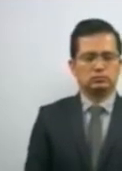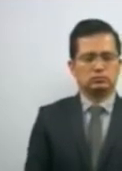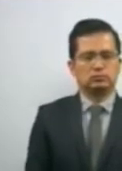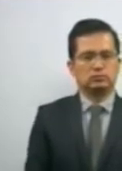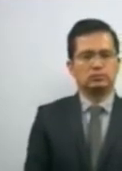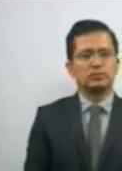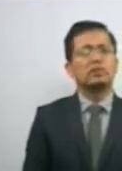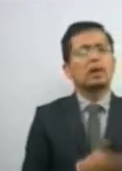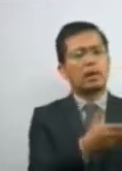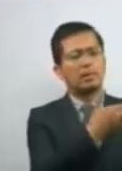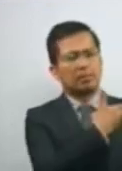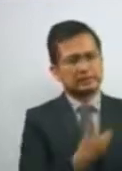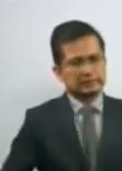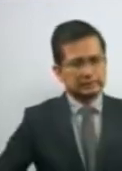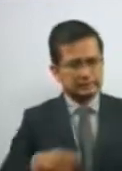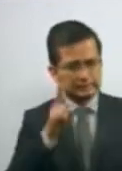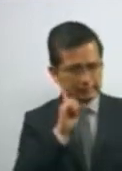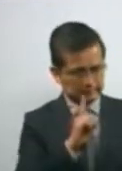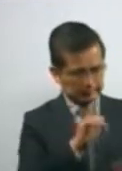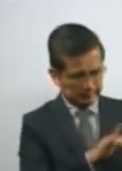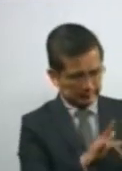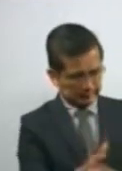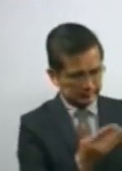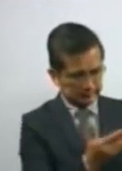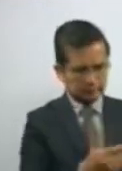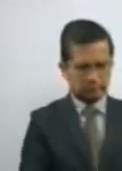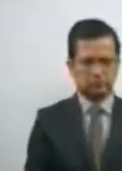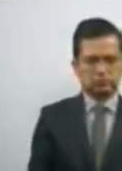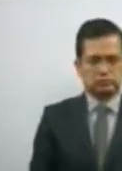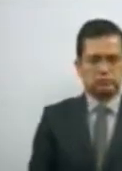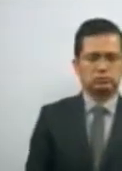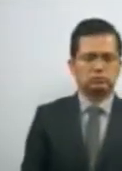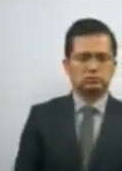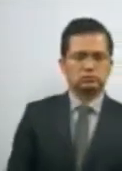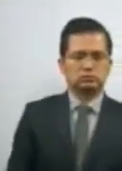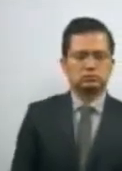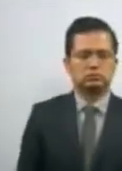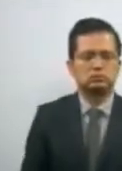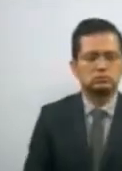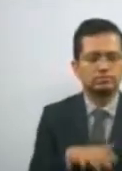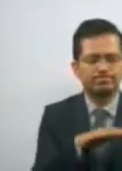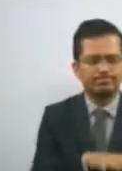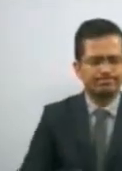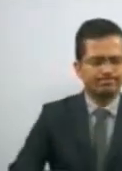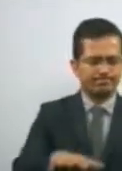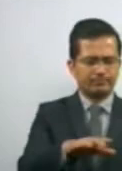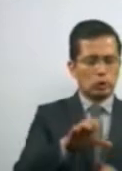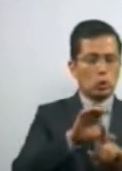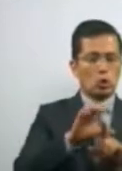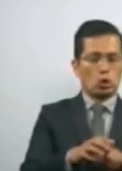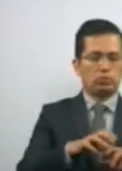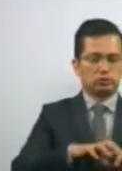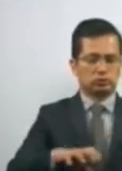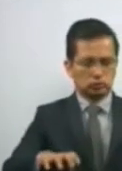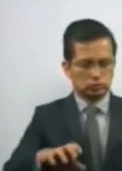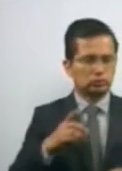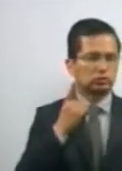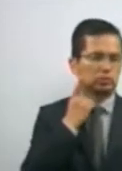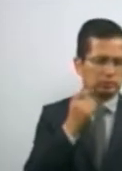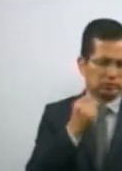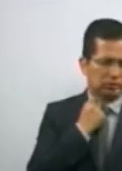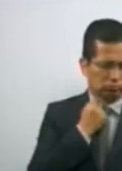Muchas gracias, presidenta. Saludo a todos los integrantes de esta comisión